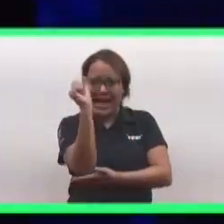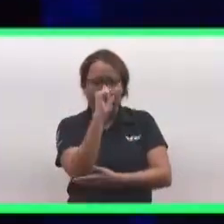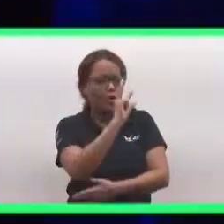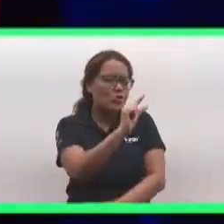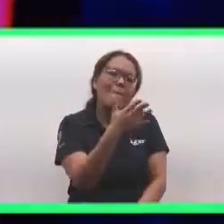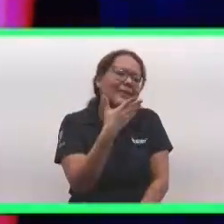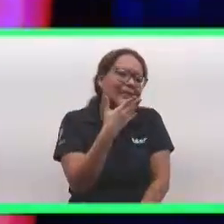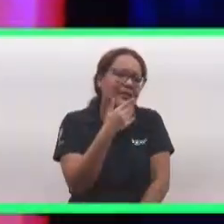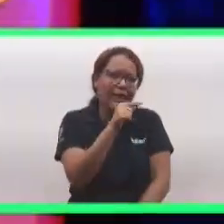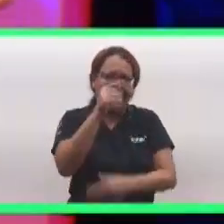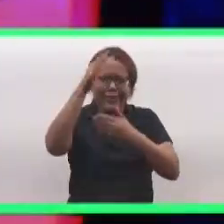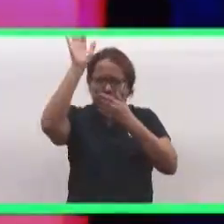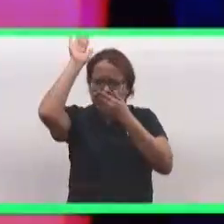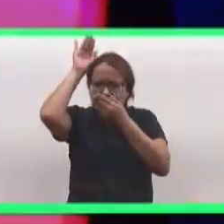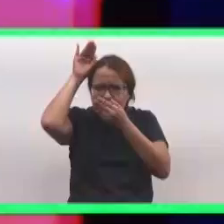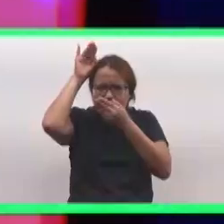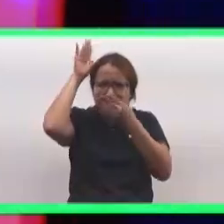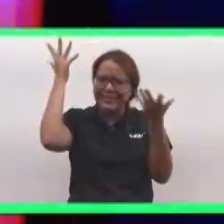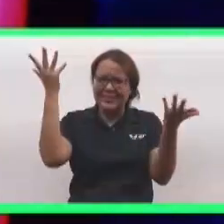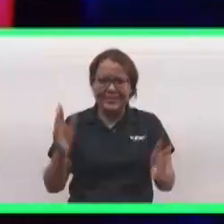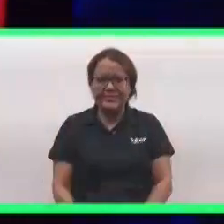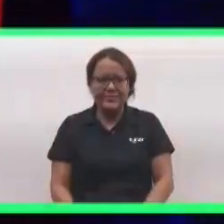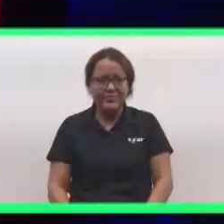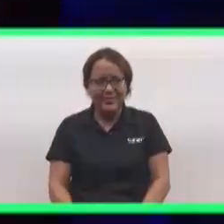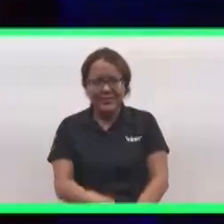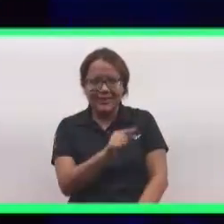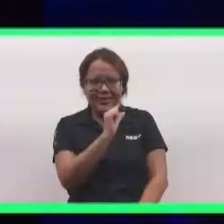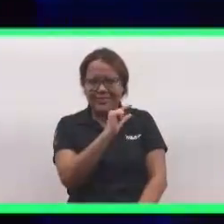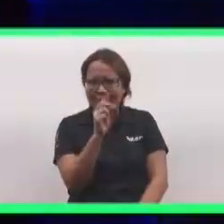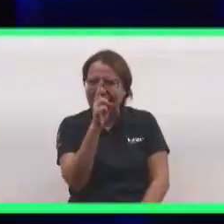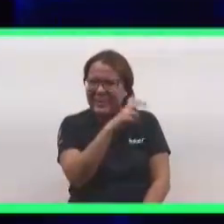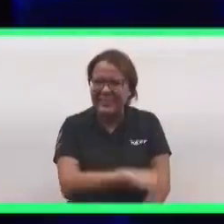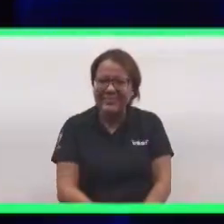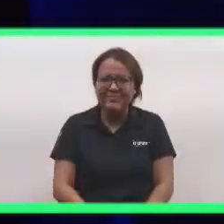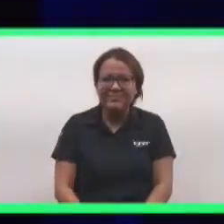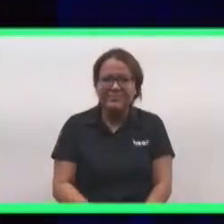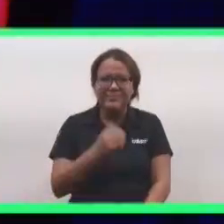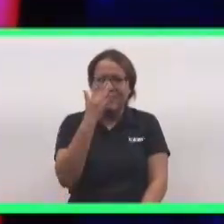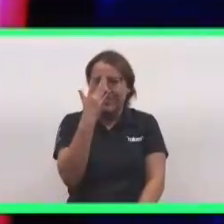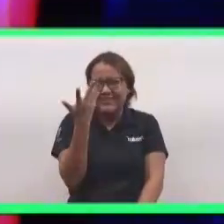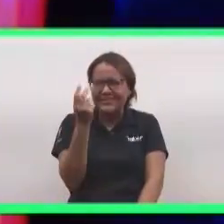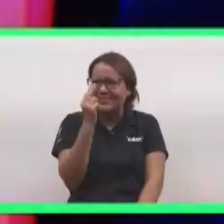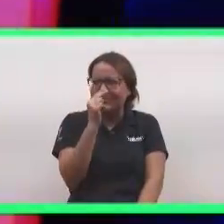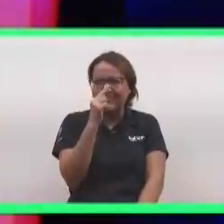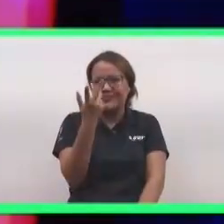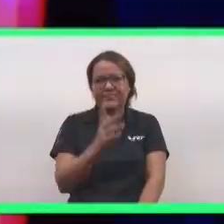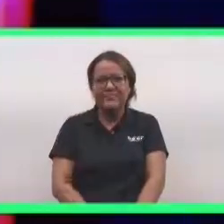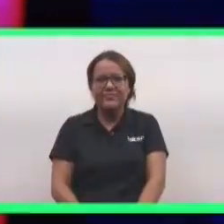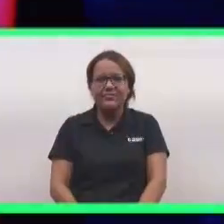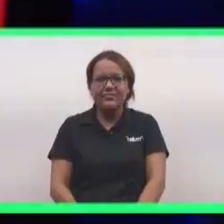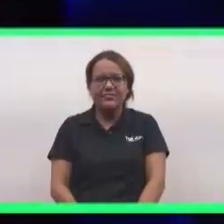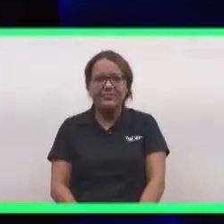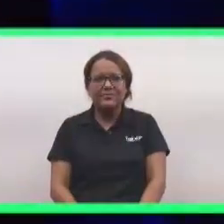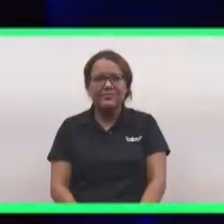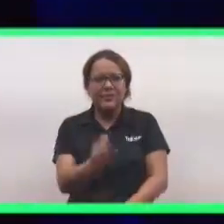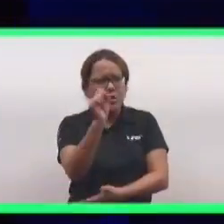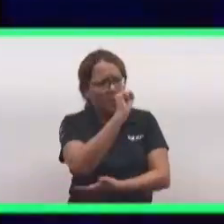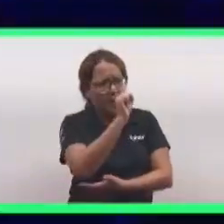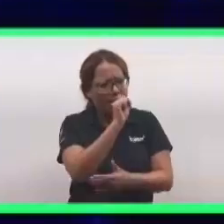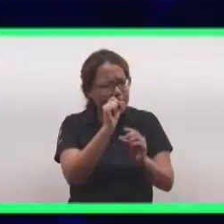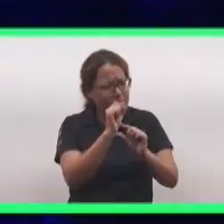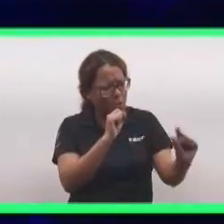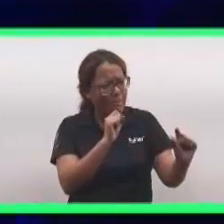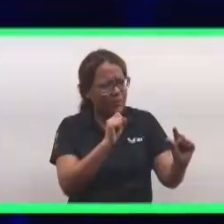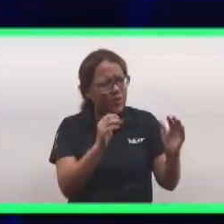hermano. Ese sí, de plano. Ah, la guarura. Ah, no, ese, por la madre de Dios. Le ponemos nombre a los carros. Póngale nombre a